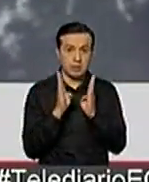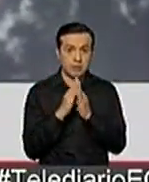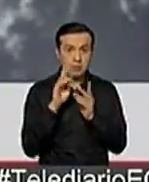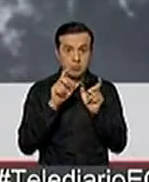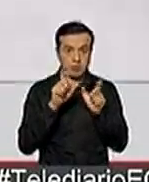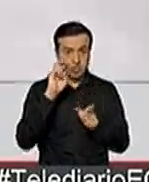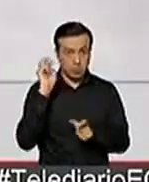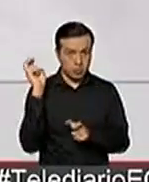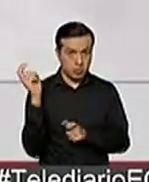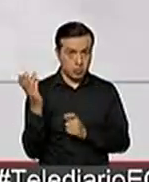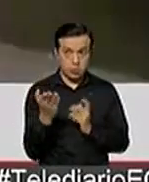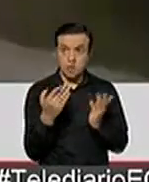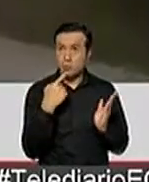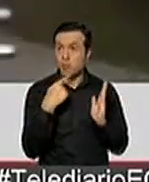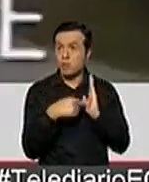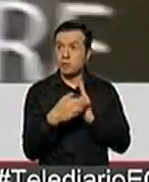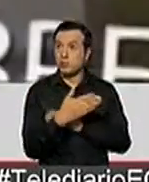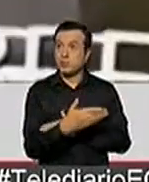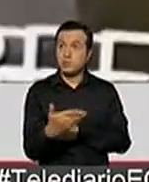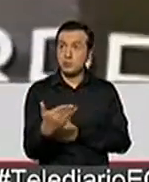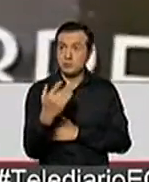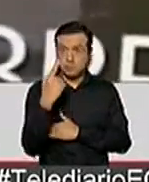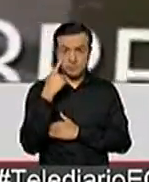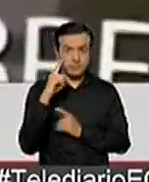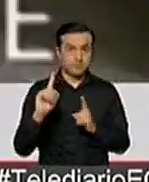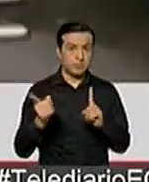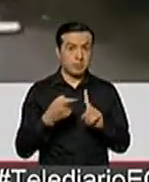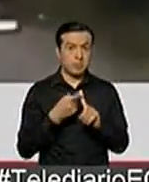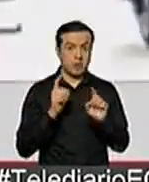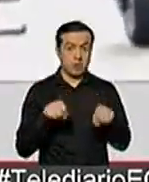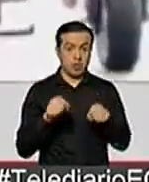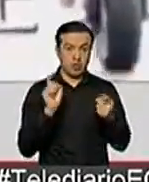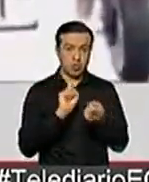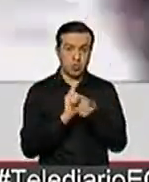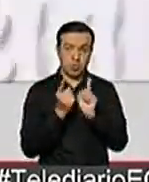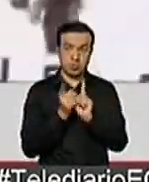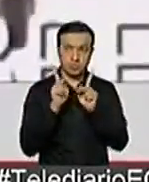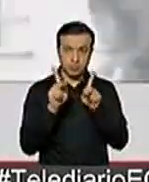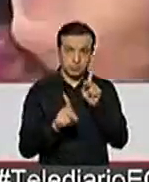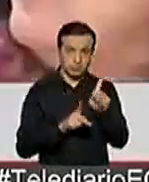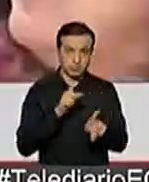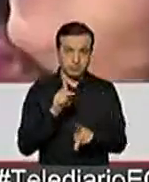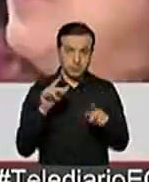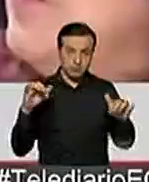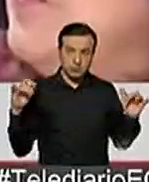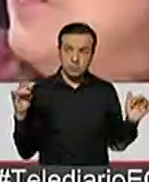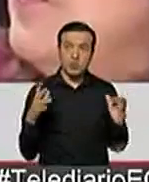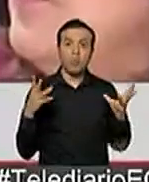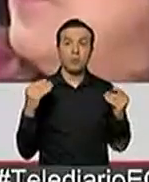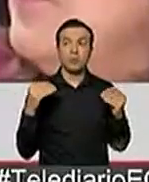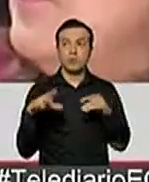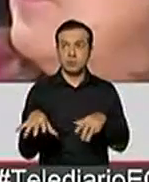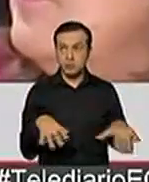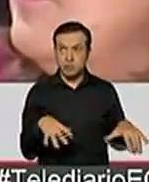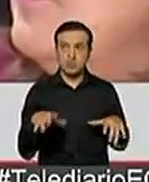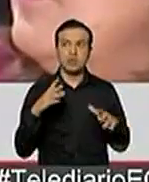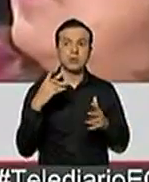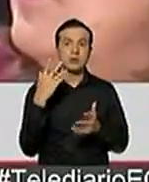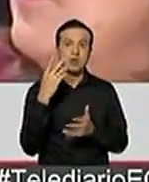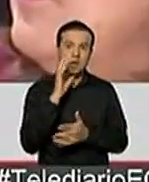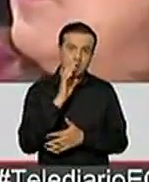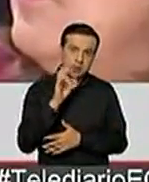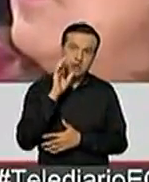los turistas. Uno de ellos es el primer motoencuentro playero. Vamos a tener un sinnúmero de actividades, lo que es show,